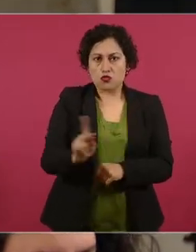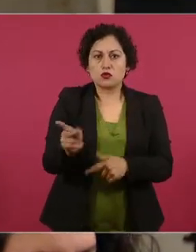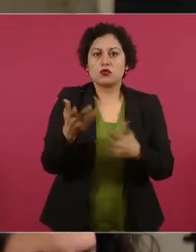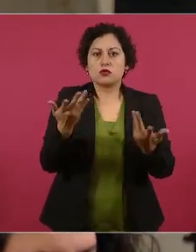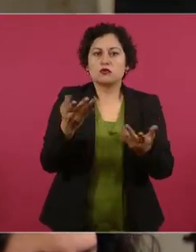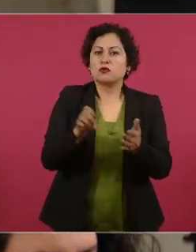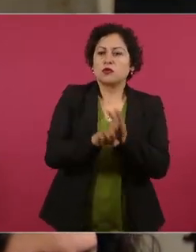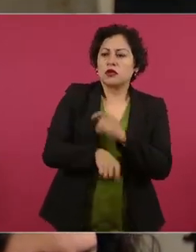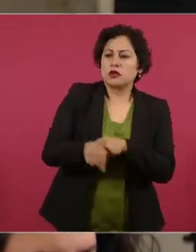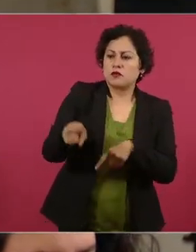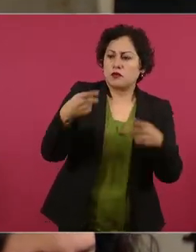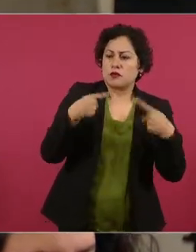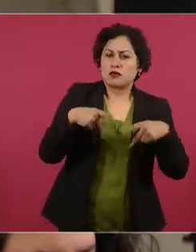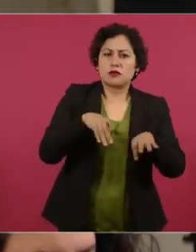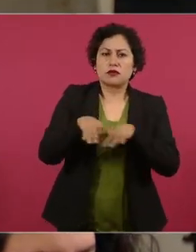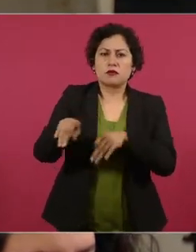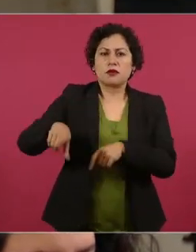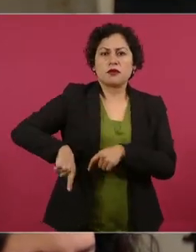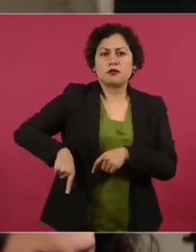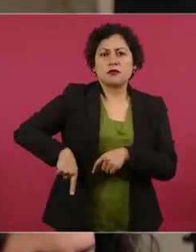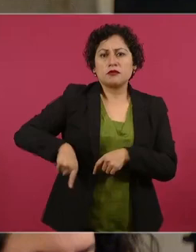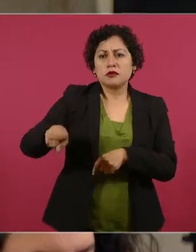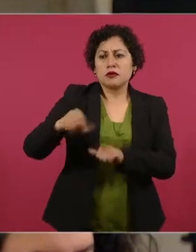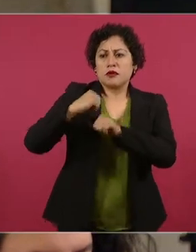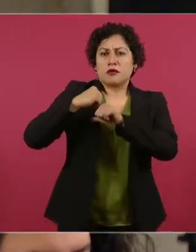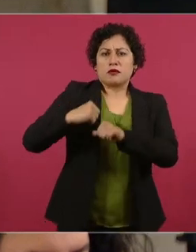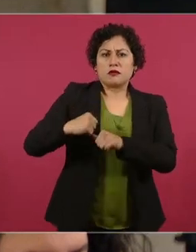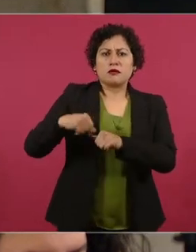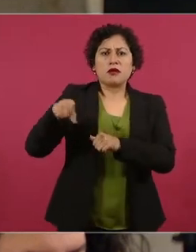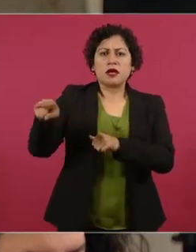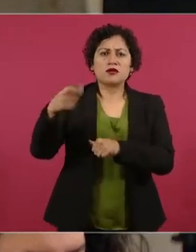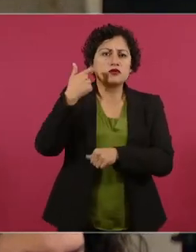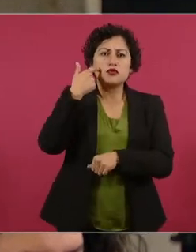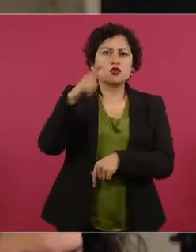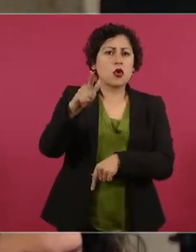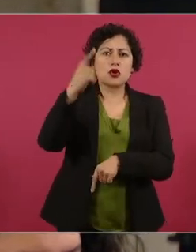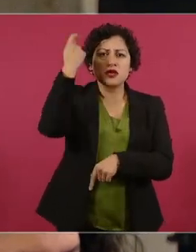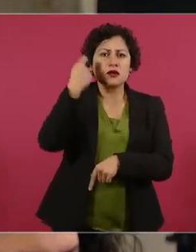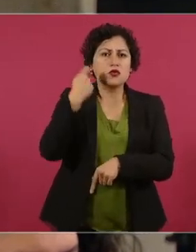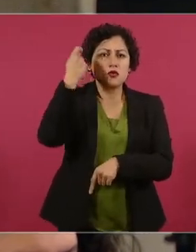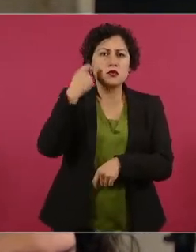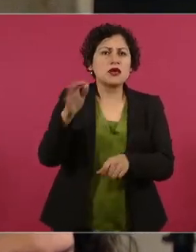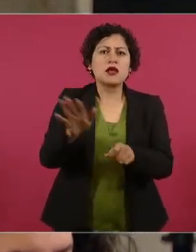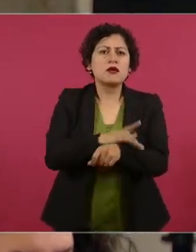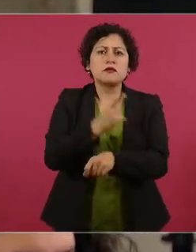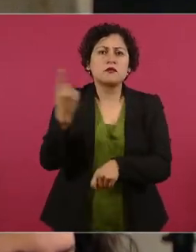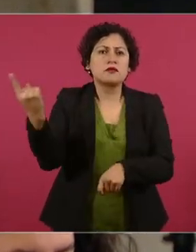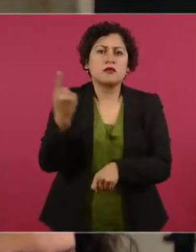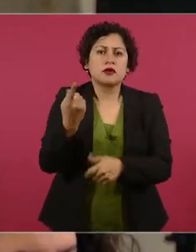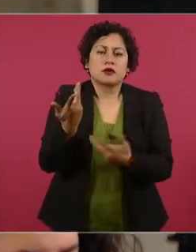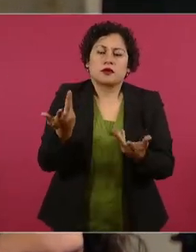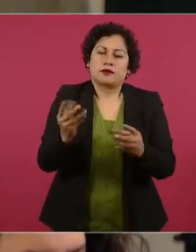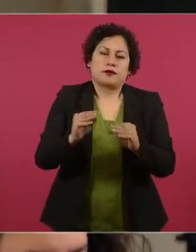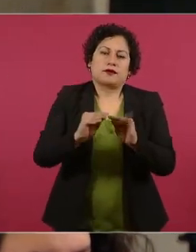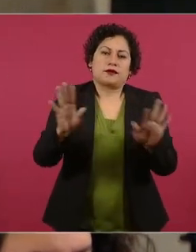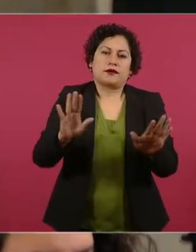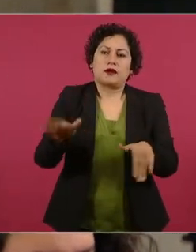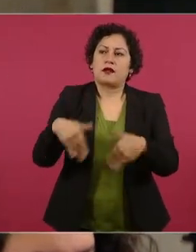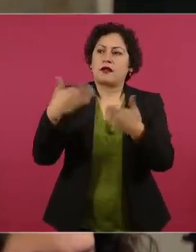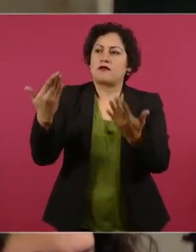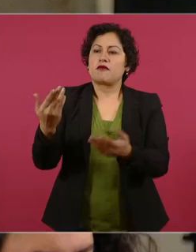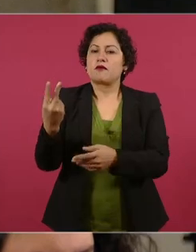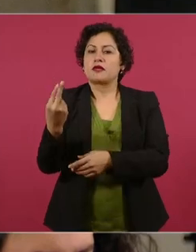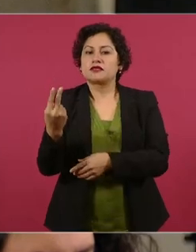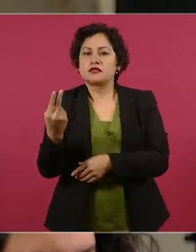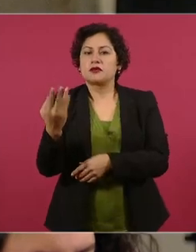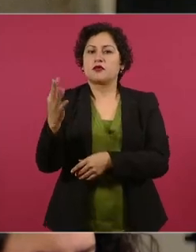funcionario que realmente pues a veces los funcionarios no se quieren jubilar? Porque si están ganando 25,000, 45,000 pesos,